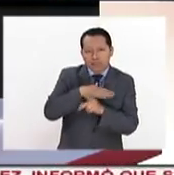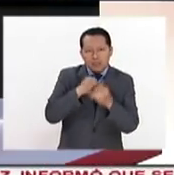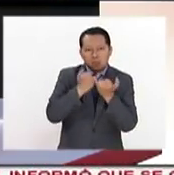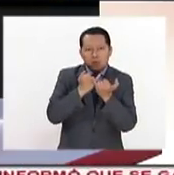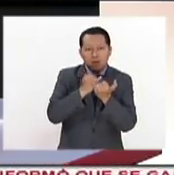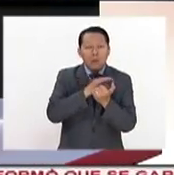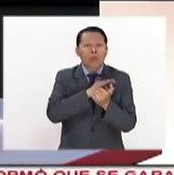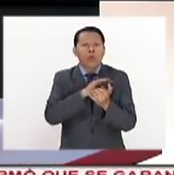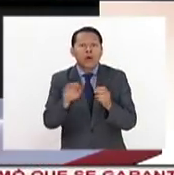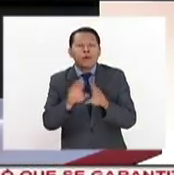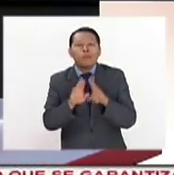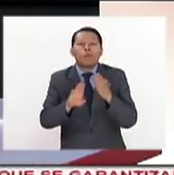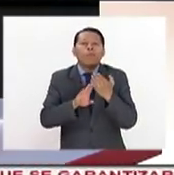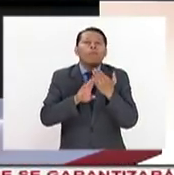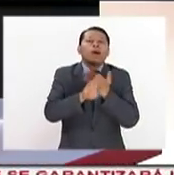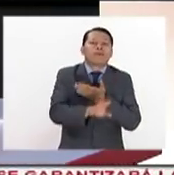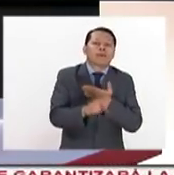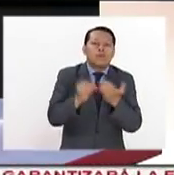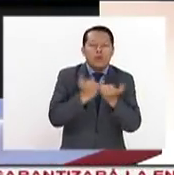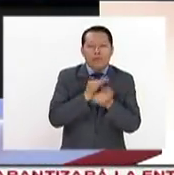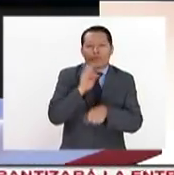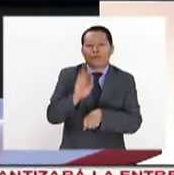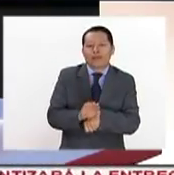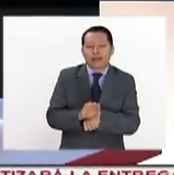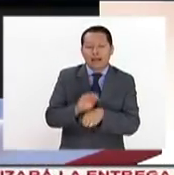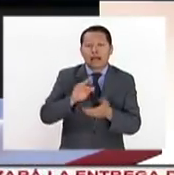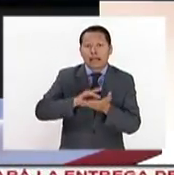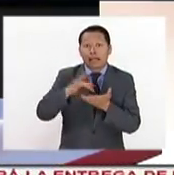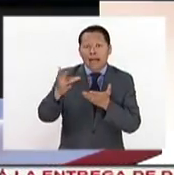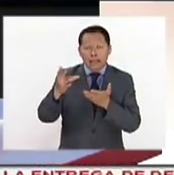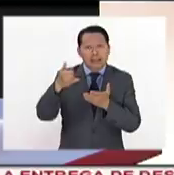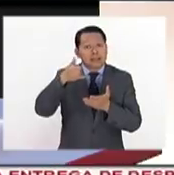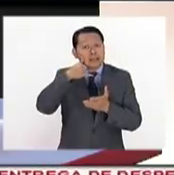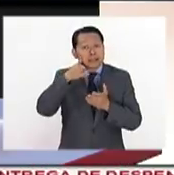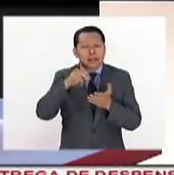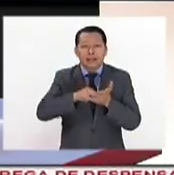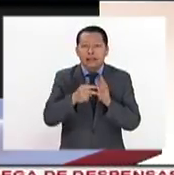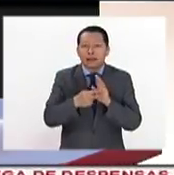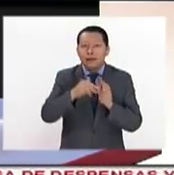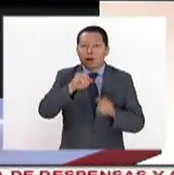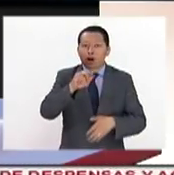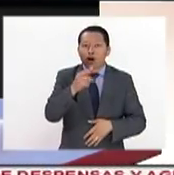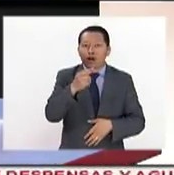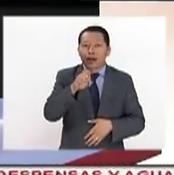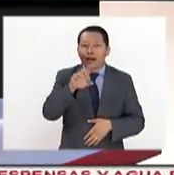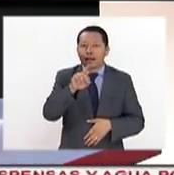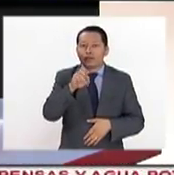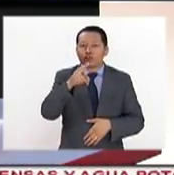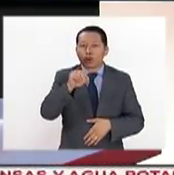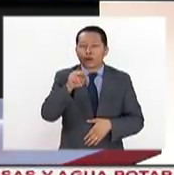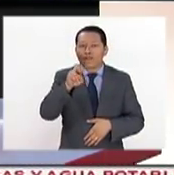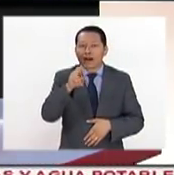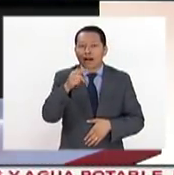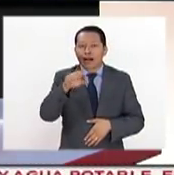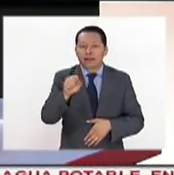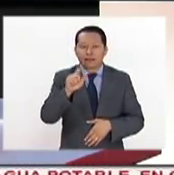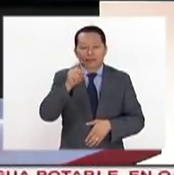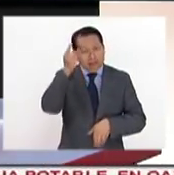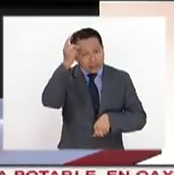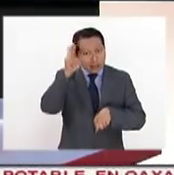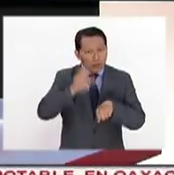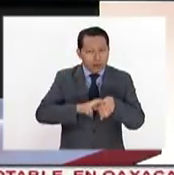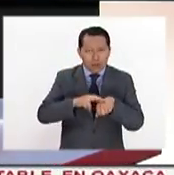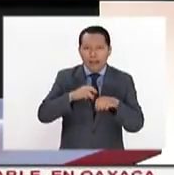cómo podemos prevenir y cómo podemos protegernos al respecto. Por ello agradecemos que nos tome la llamada el ingeniero Jorge Edson Vargas Vázquez, director de